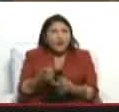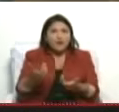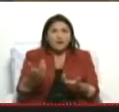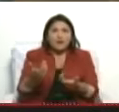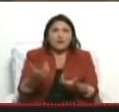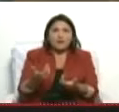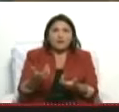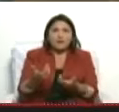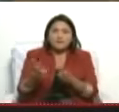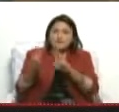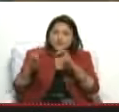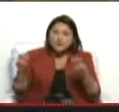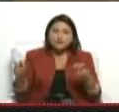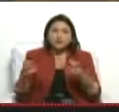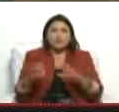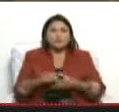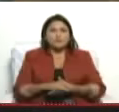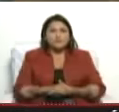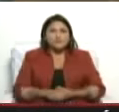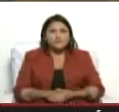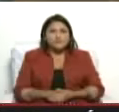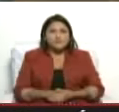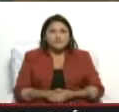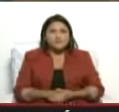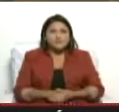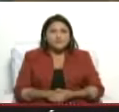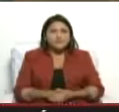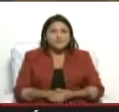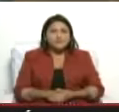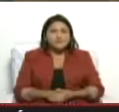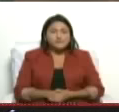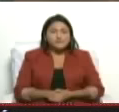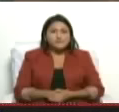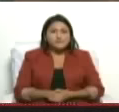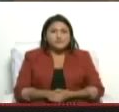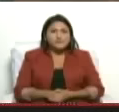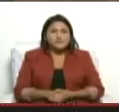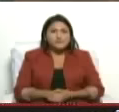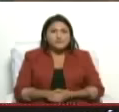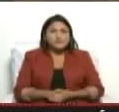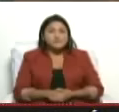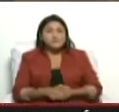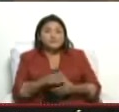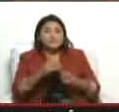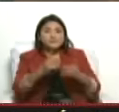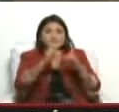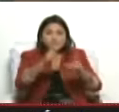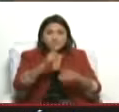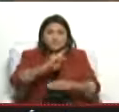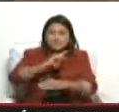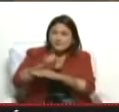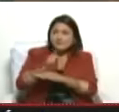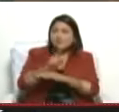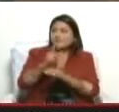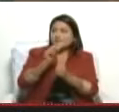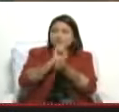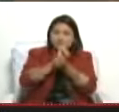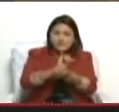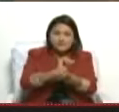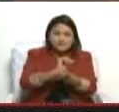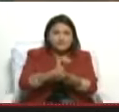no coloca una alerta migratoria Usted no tiene una orden de aprensión eso lo tenía previsto el estado